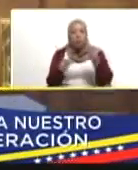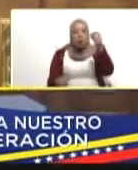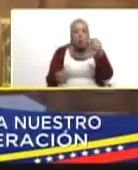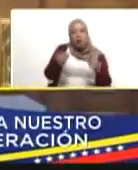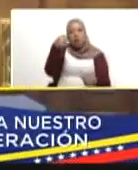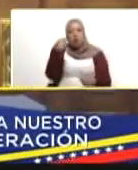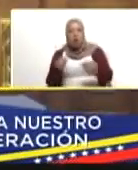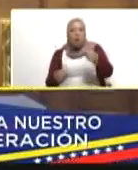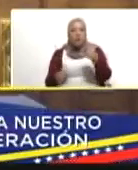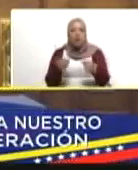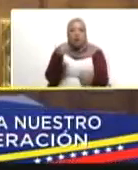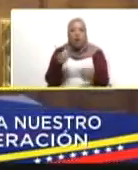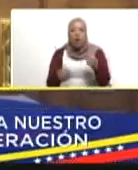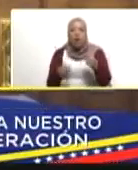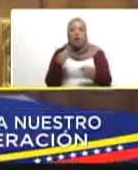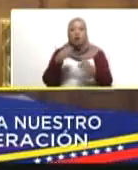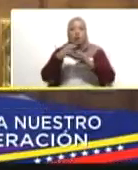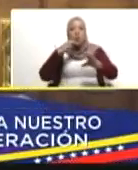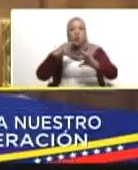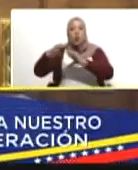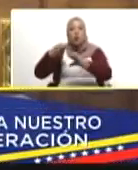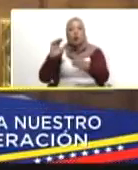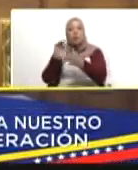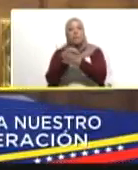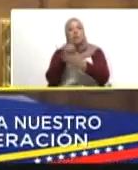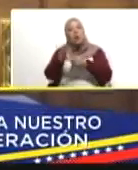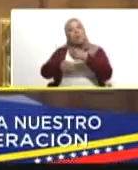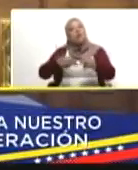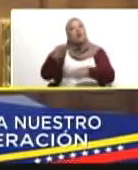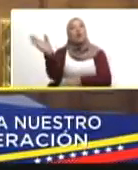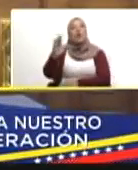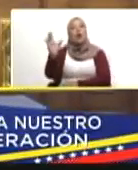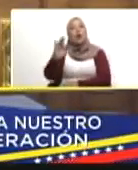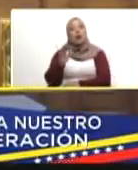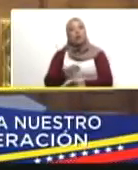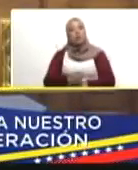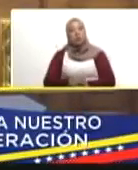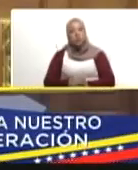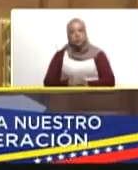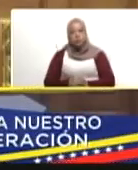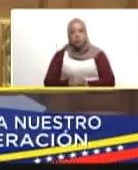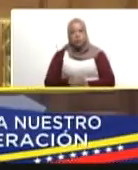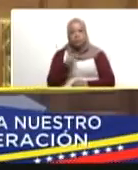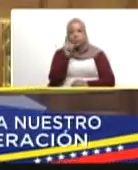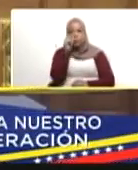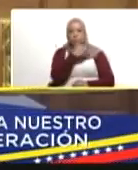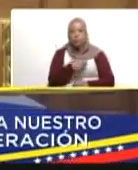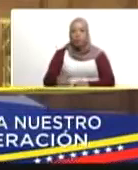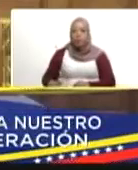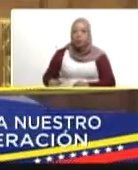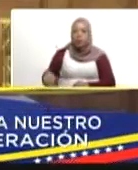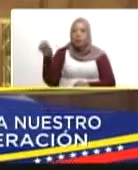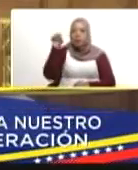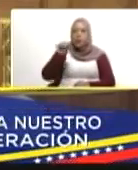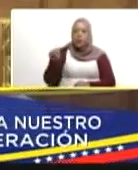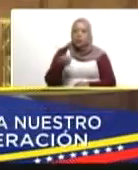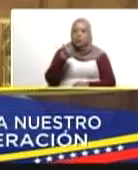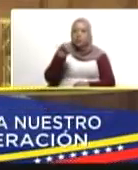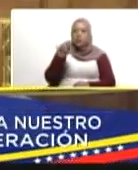autobús están mis compañeros autobuseros aquí del metro de Caracas Edison Alvarado presidente de citr